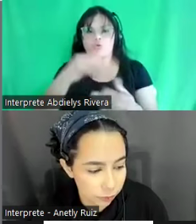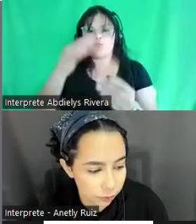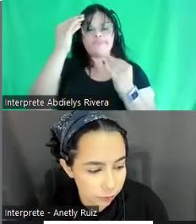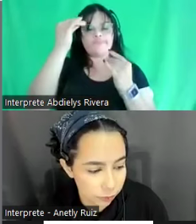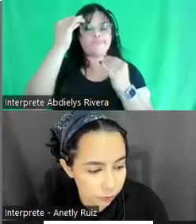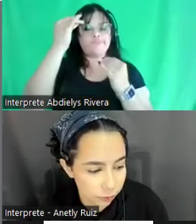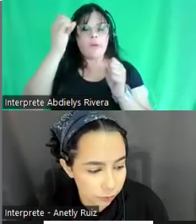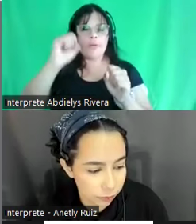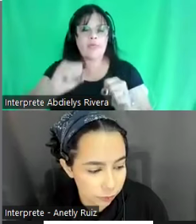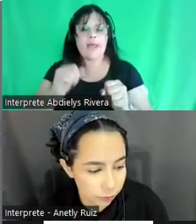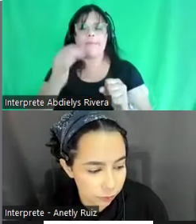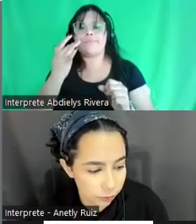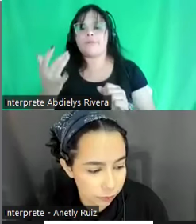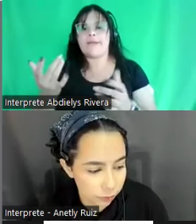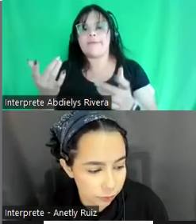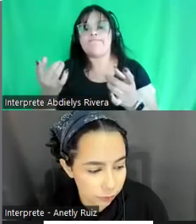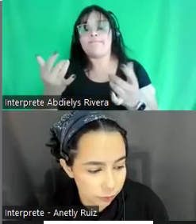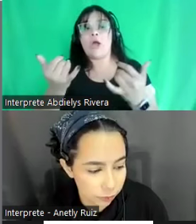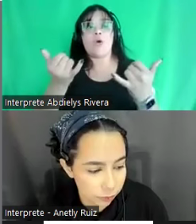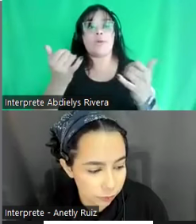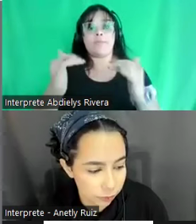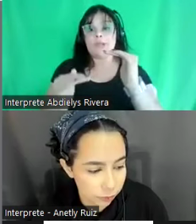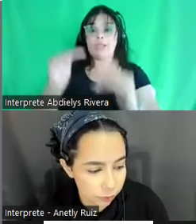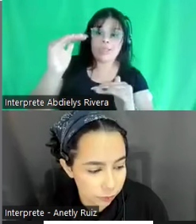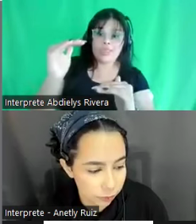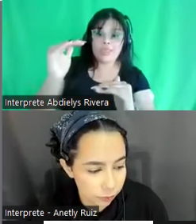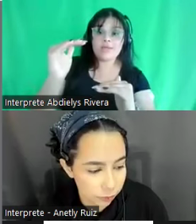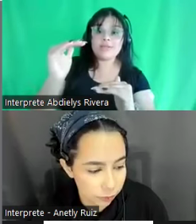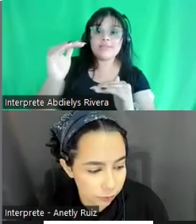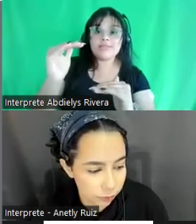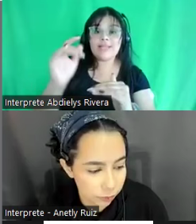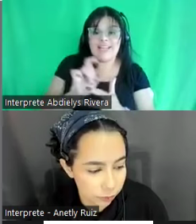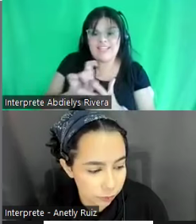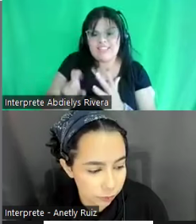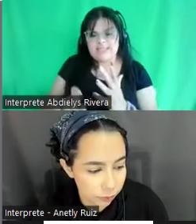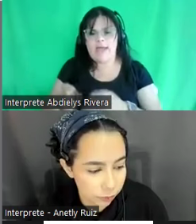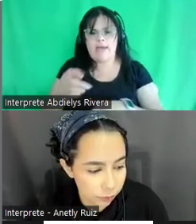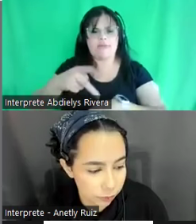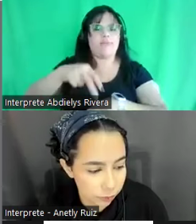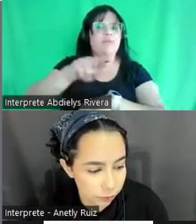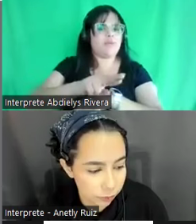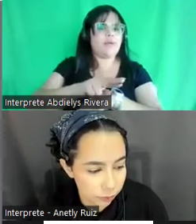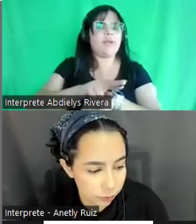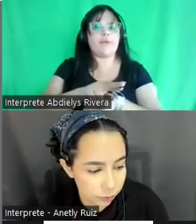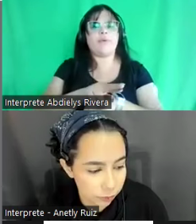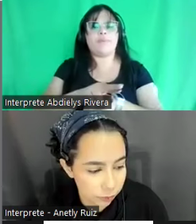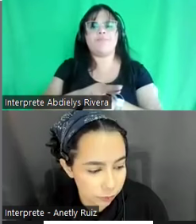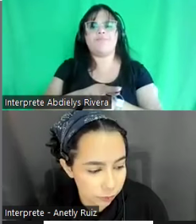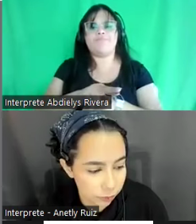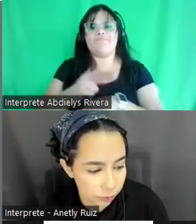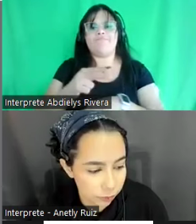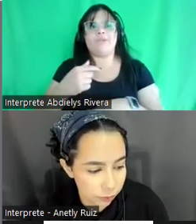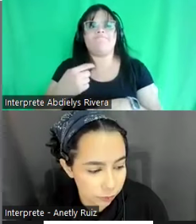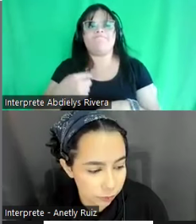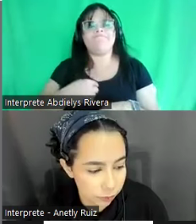está bastante significativa, y las necesidades del pueblo puertorriqueño, yo lo vivo todos los